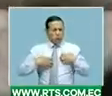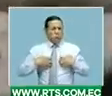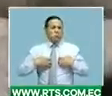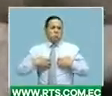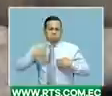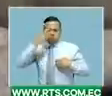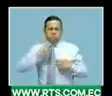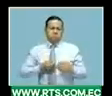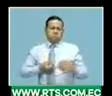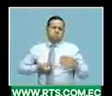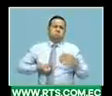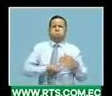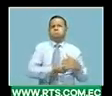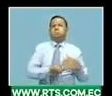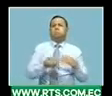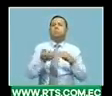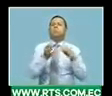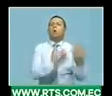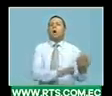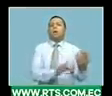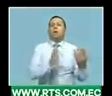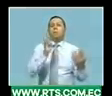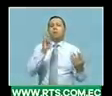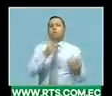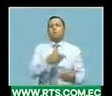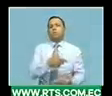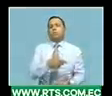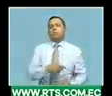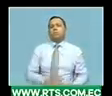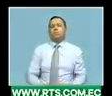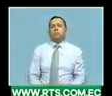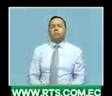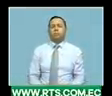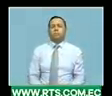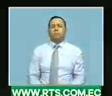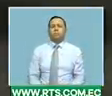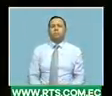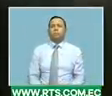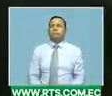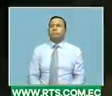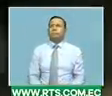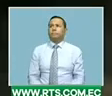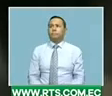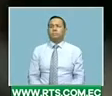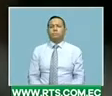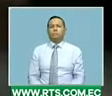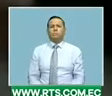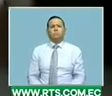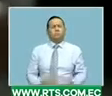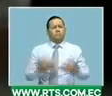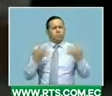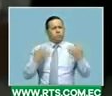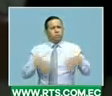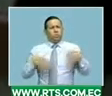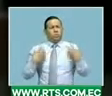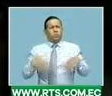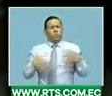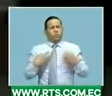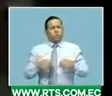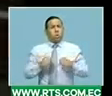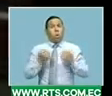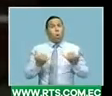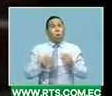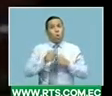suicidio. Fue un despertar violento este